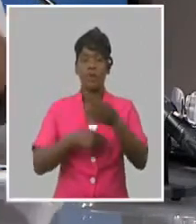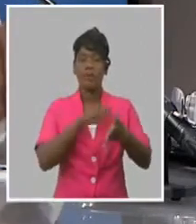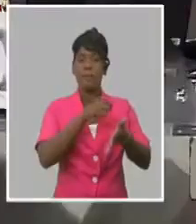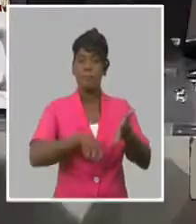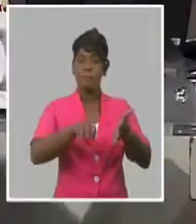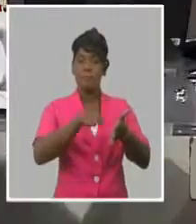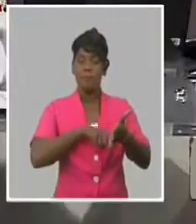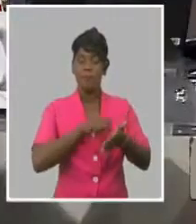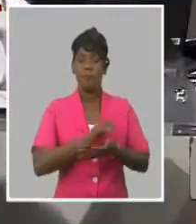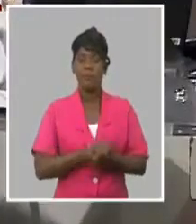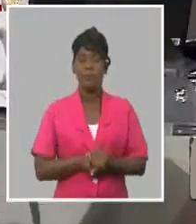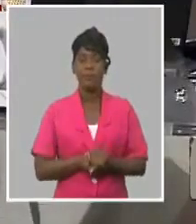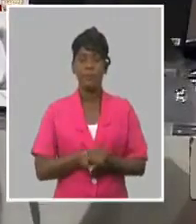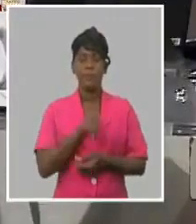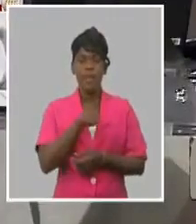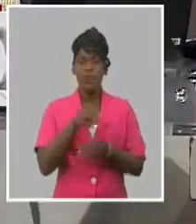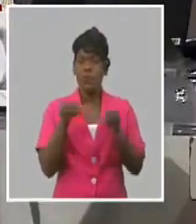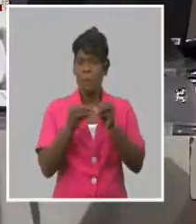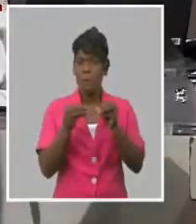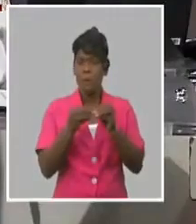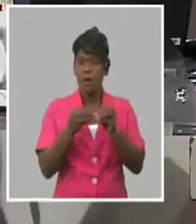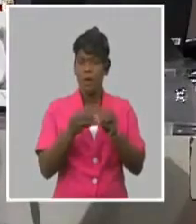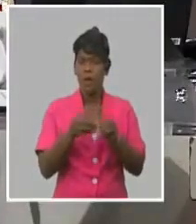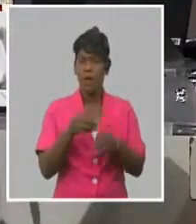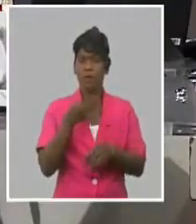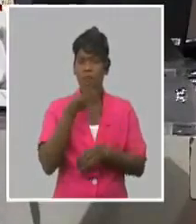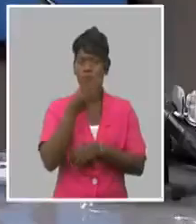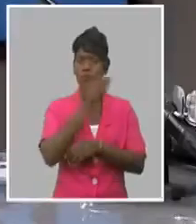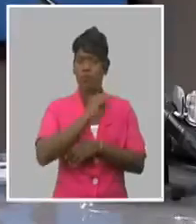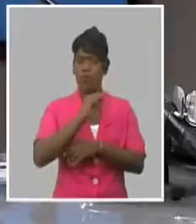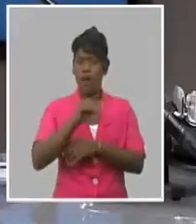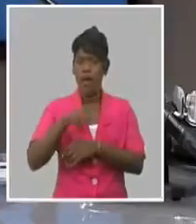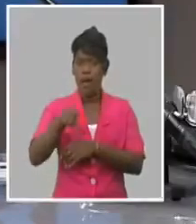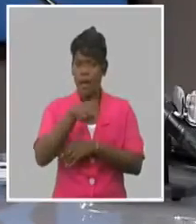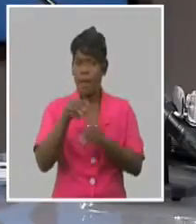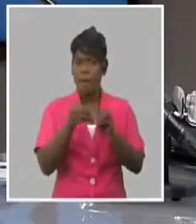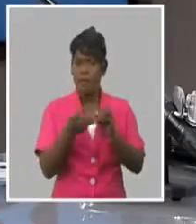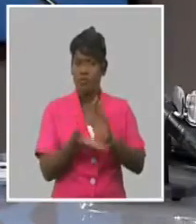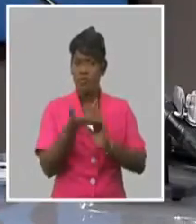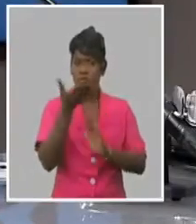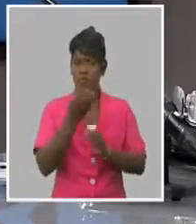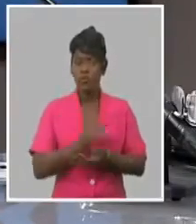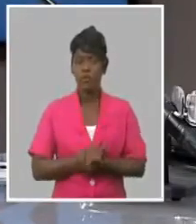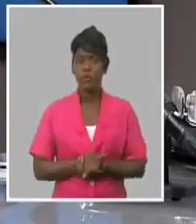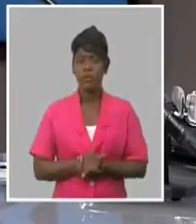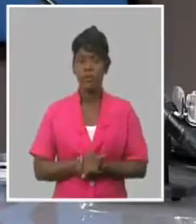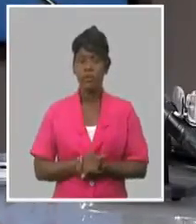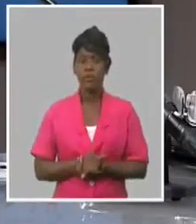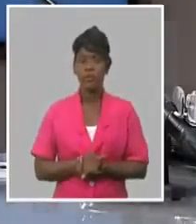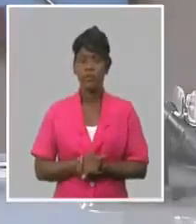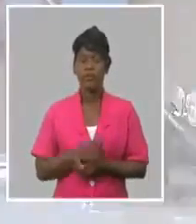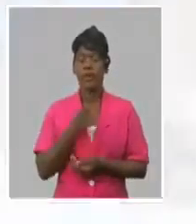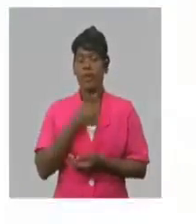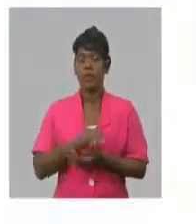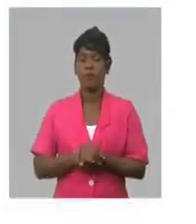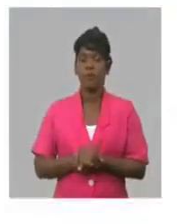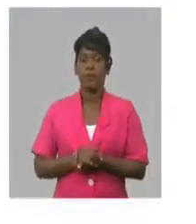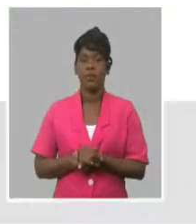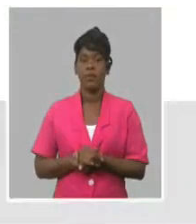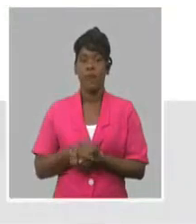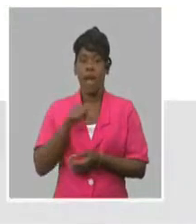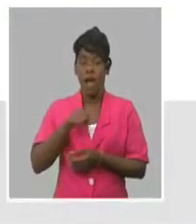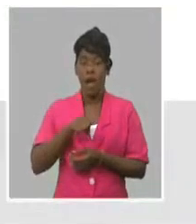también va acompañado por las jubilaciones. Voy para allá, mira, ahí está puesto. El fondo de salario en Cuba va a subir 4,9